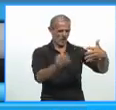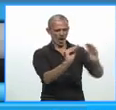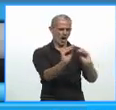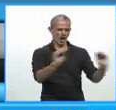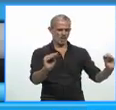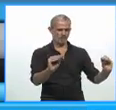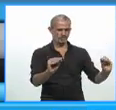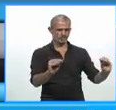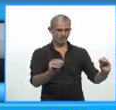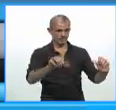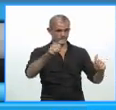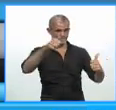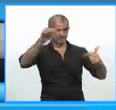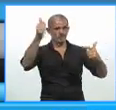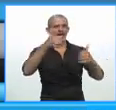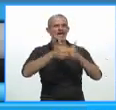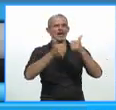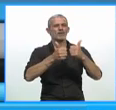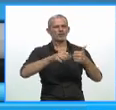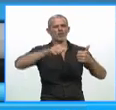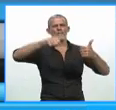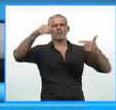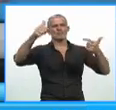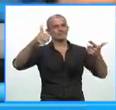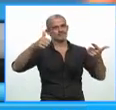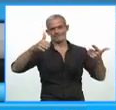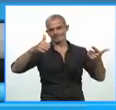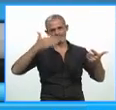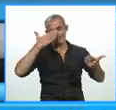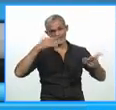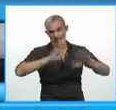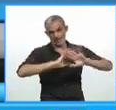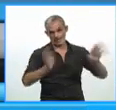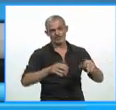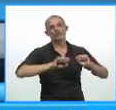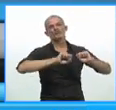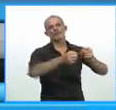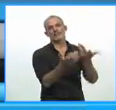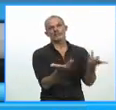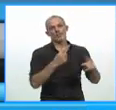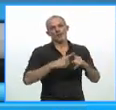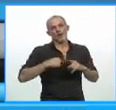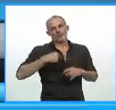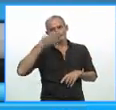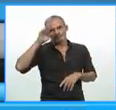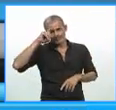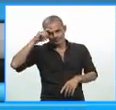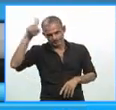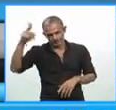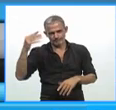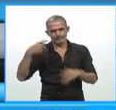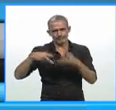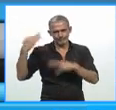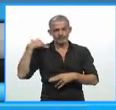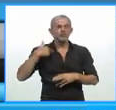realmente lograr otros campeonatos importantes, buenos resultados. Bueno, eso se salió. Claro. Ahora necesitamos, no solo yo tengo que